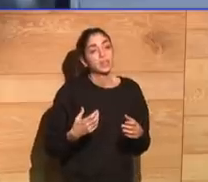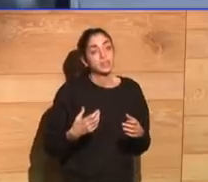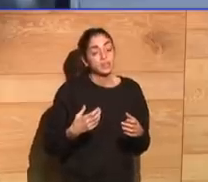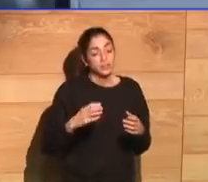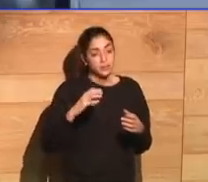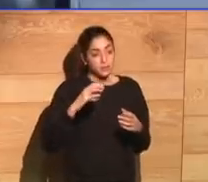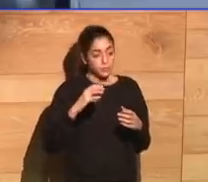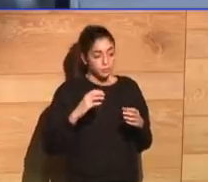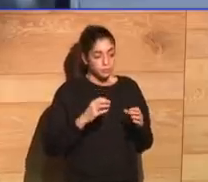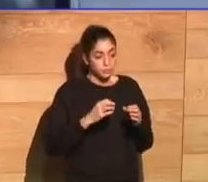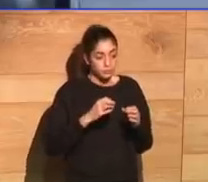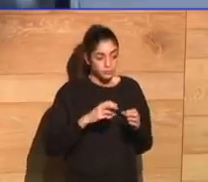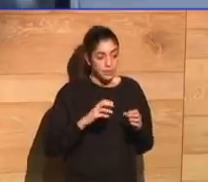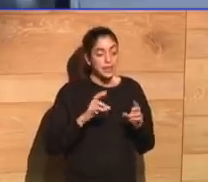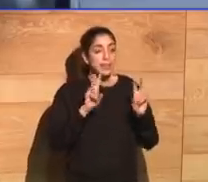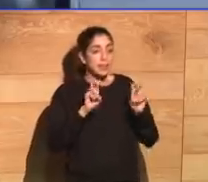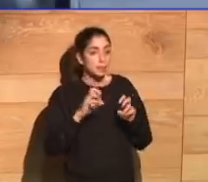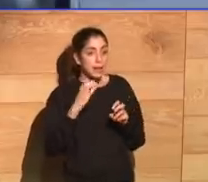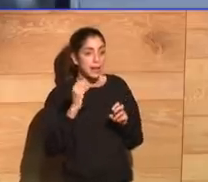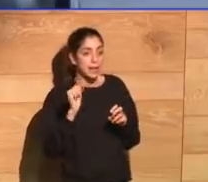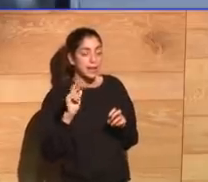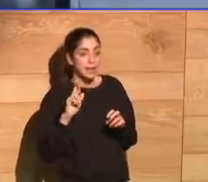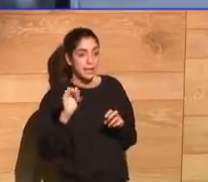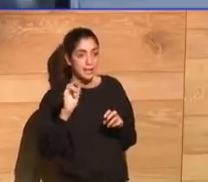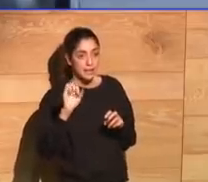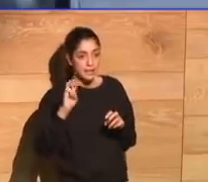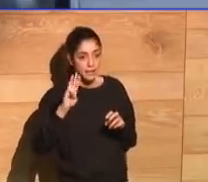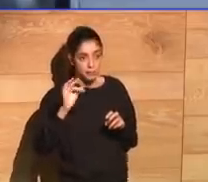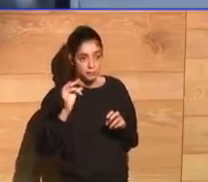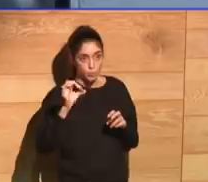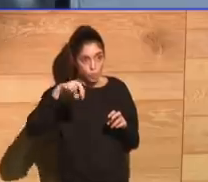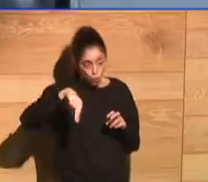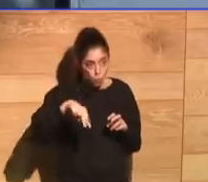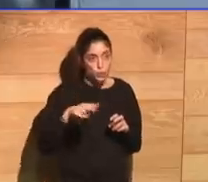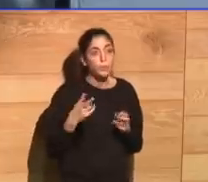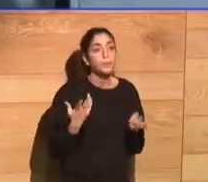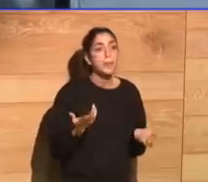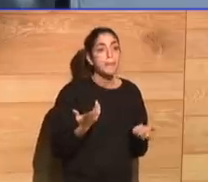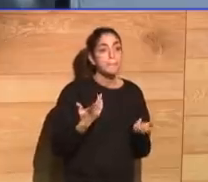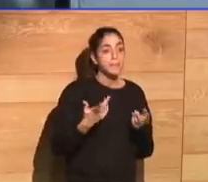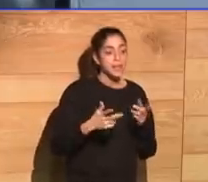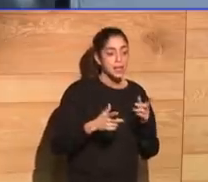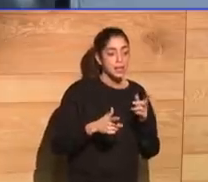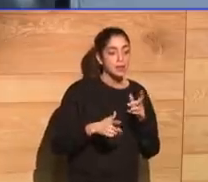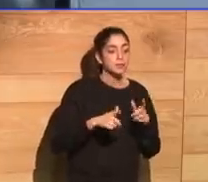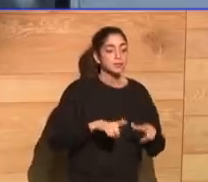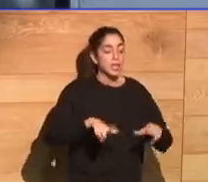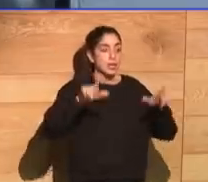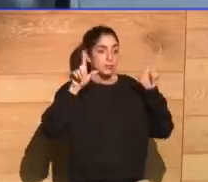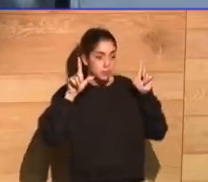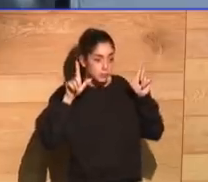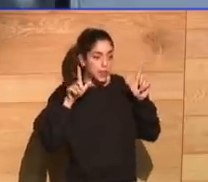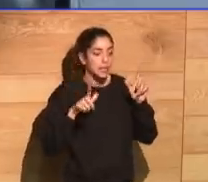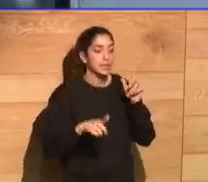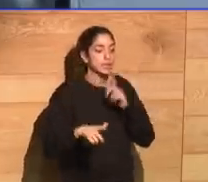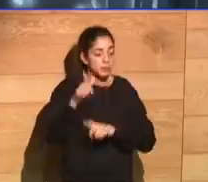suena de una forma muy concreta. La célula del personaje, que es esta. La marcha en el vuelo, que es esta. Cuando sí, pero se relación es esta. Se